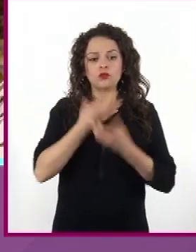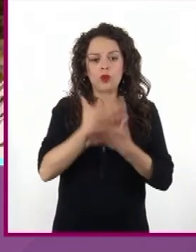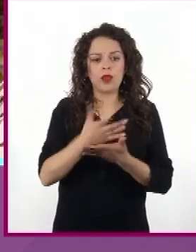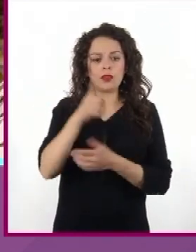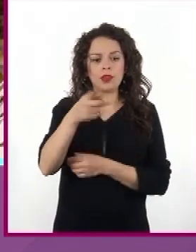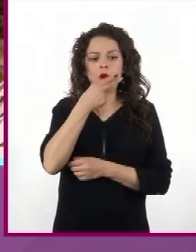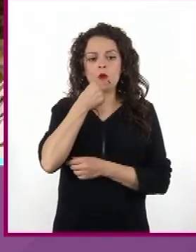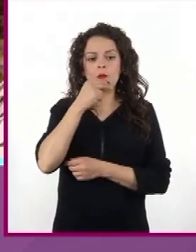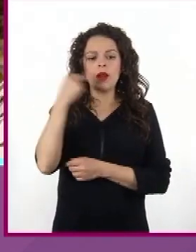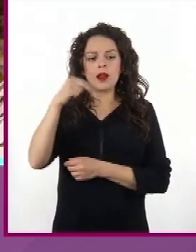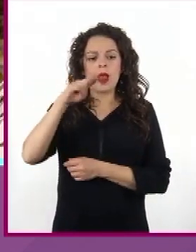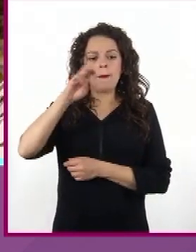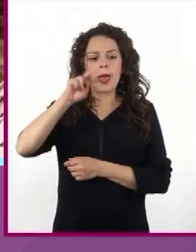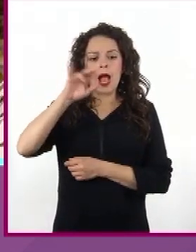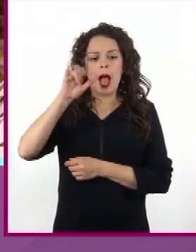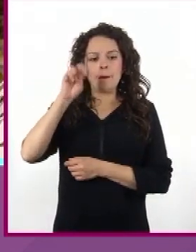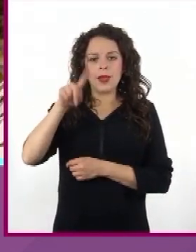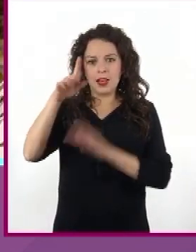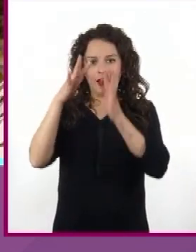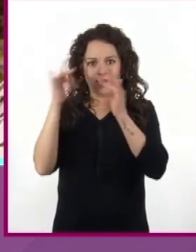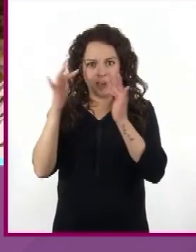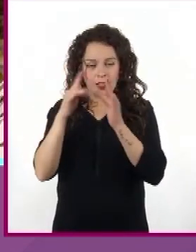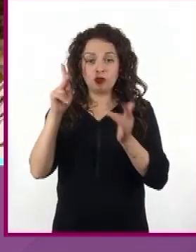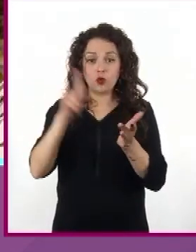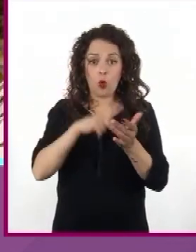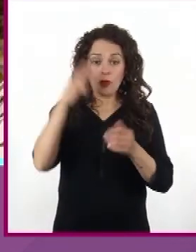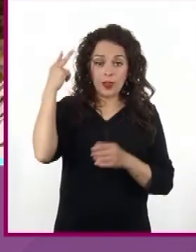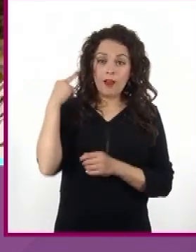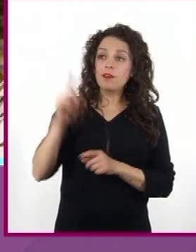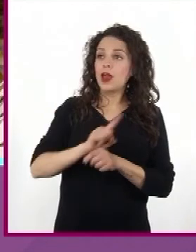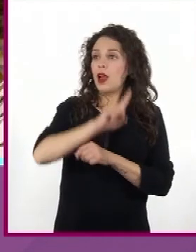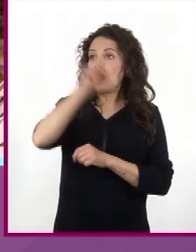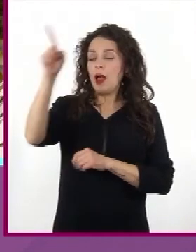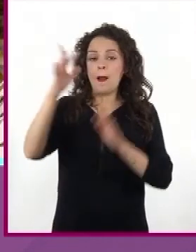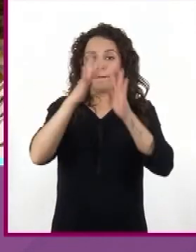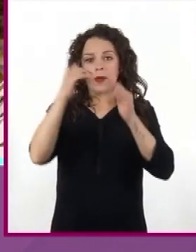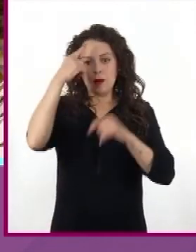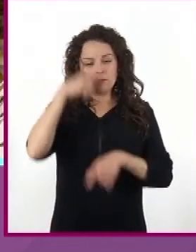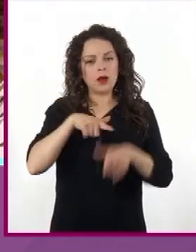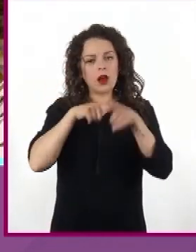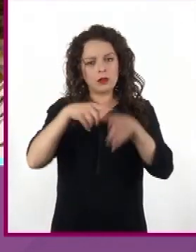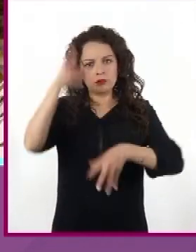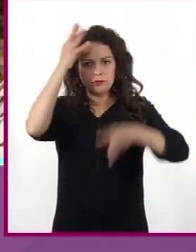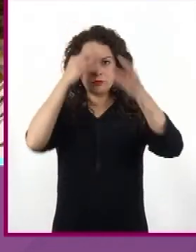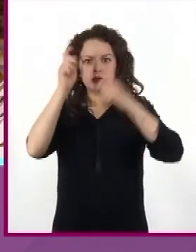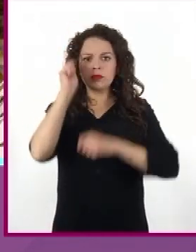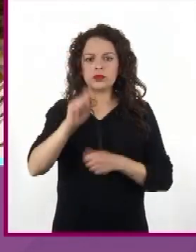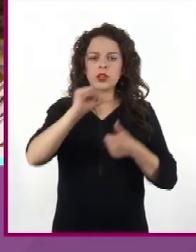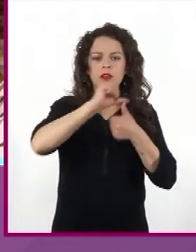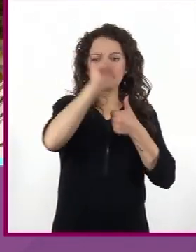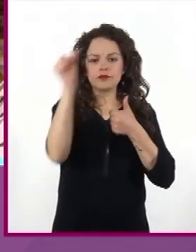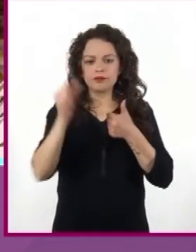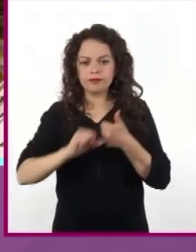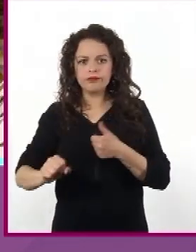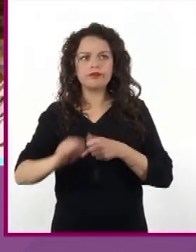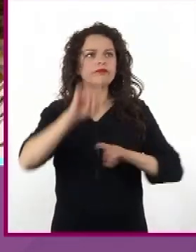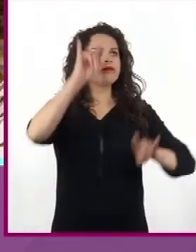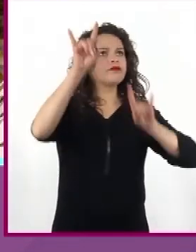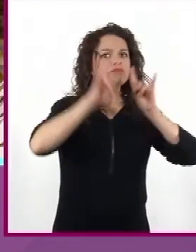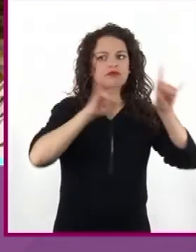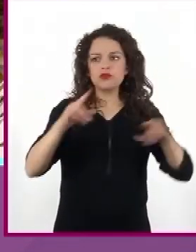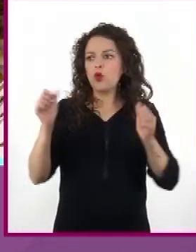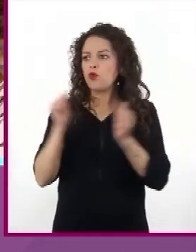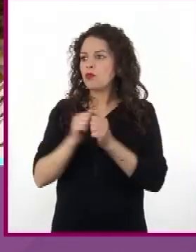Peret, viaja nuevamente a París a continuar su trabajo artístico, exposiciones y reuniones junto a los